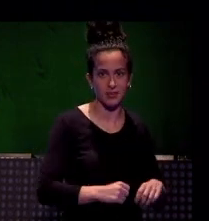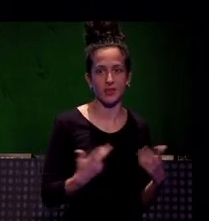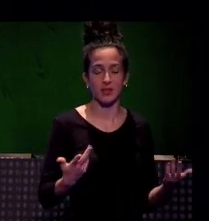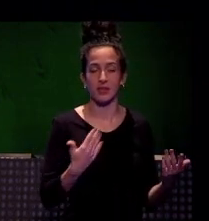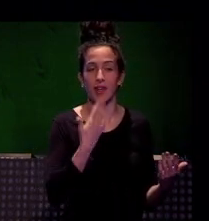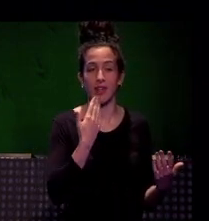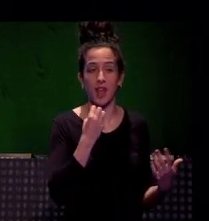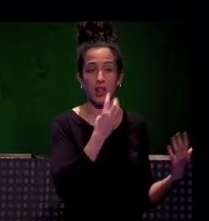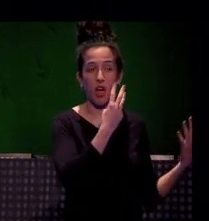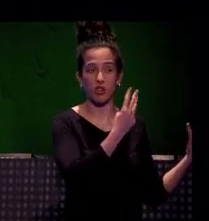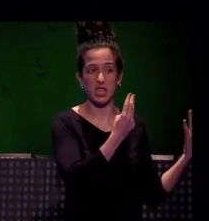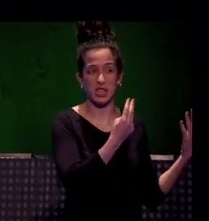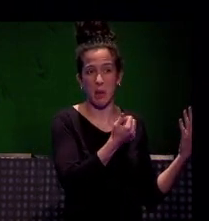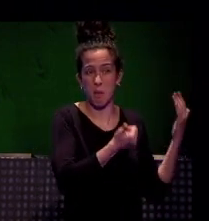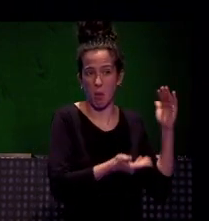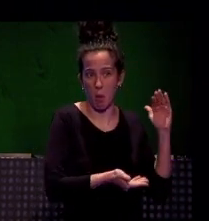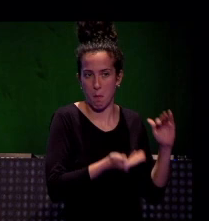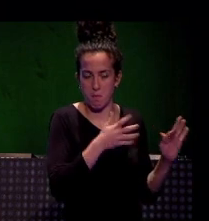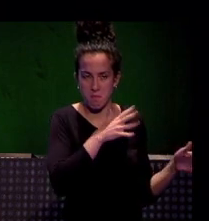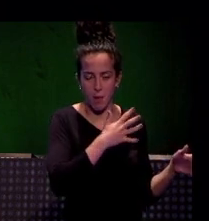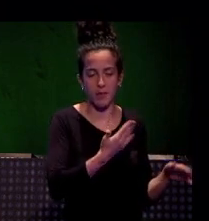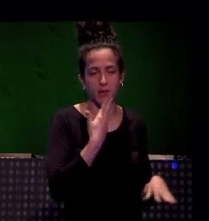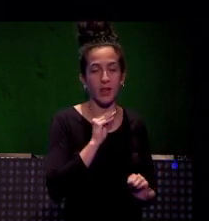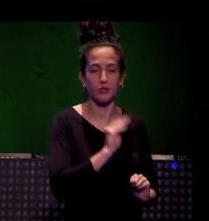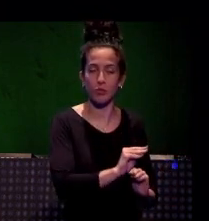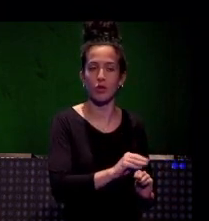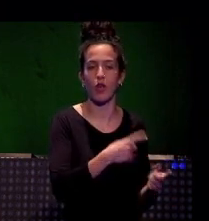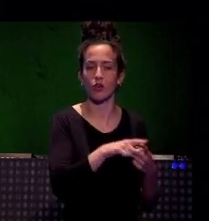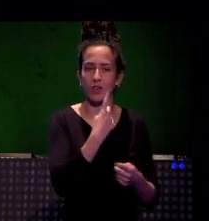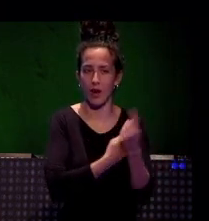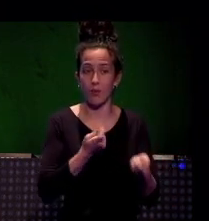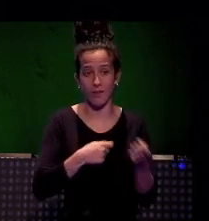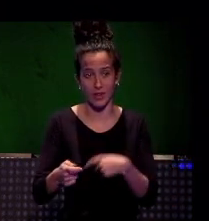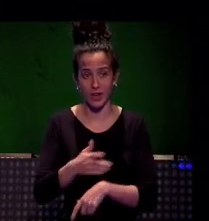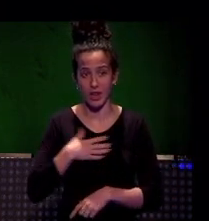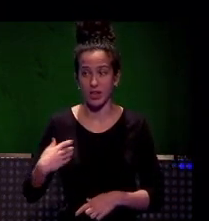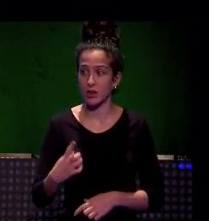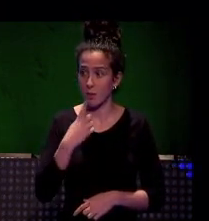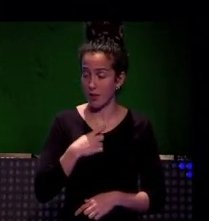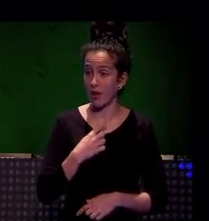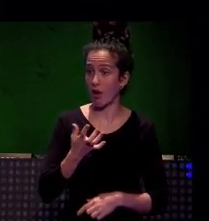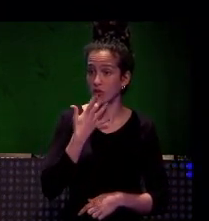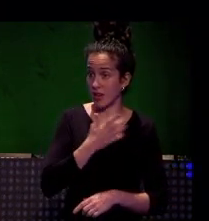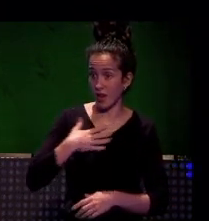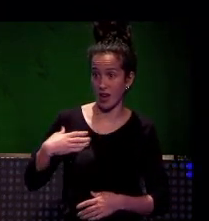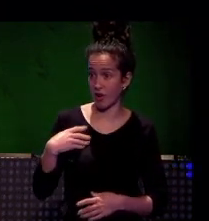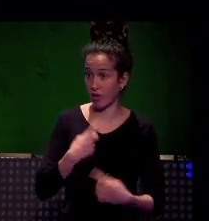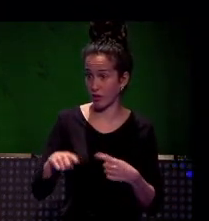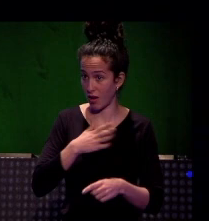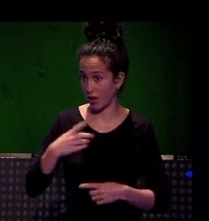ochenta y pocos años y me dijo bueno lo que no lo que no queráis lo lo venden a la popa y además